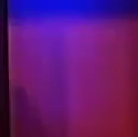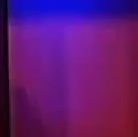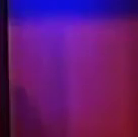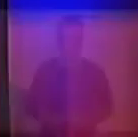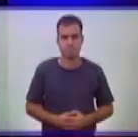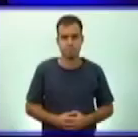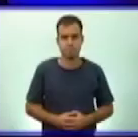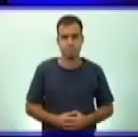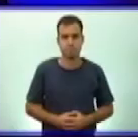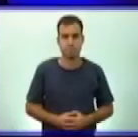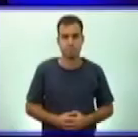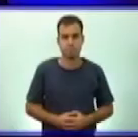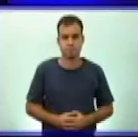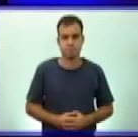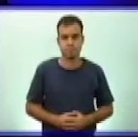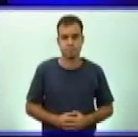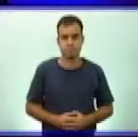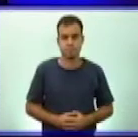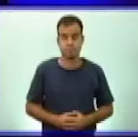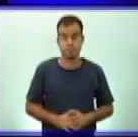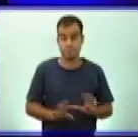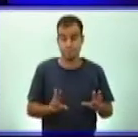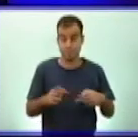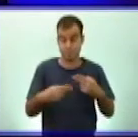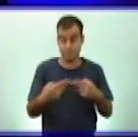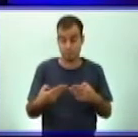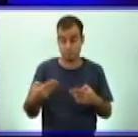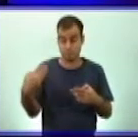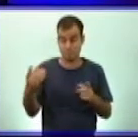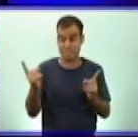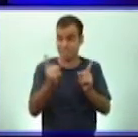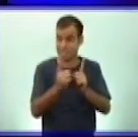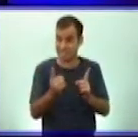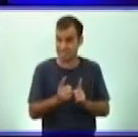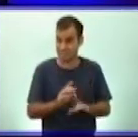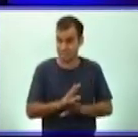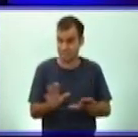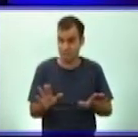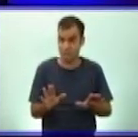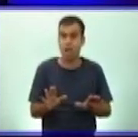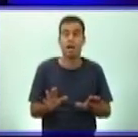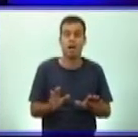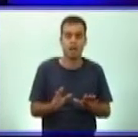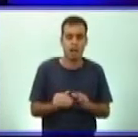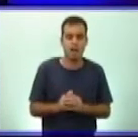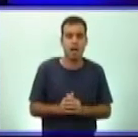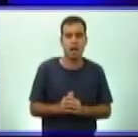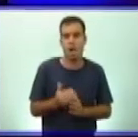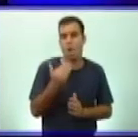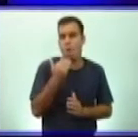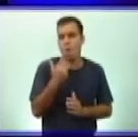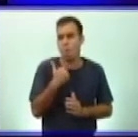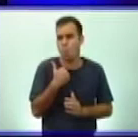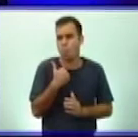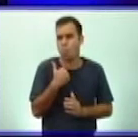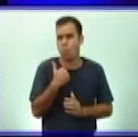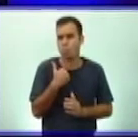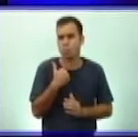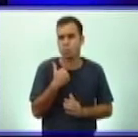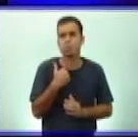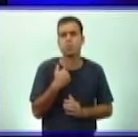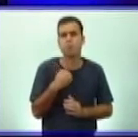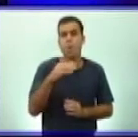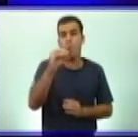Como ya hicimos en el resumen anterior, destacando cómo oscilan las magnitudes corriente y